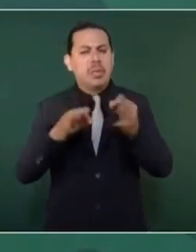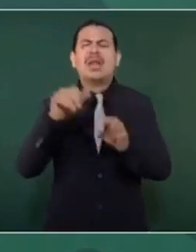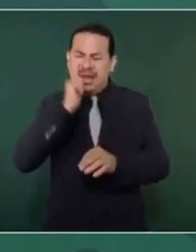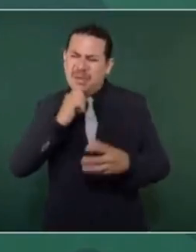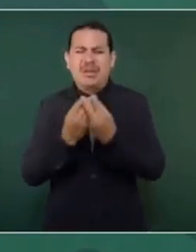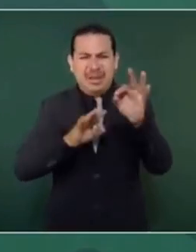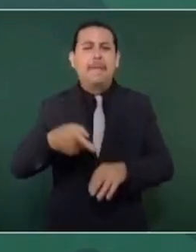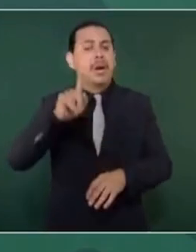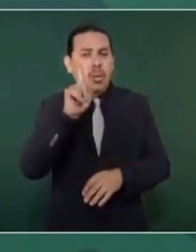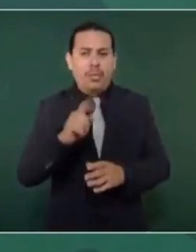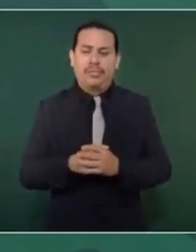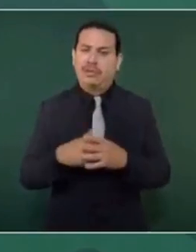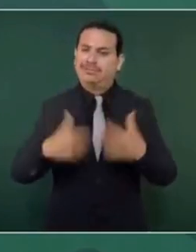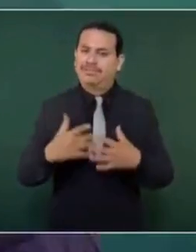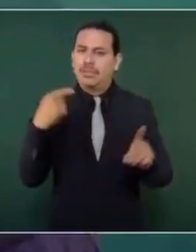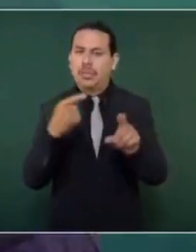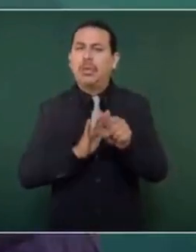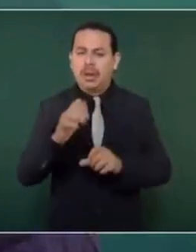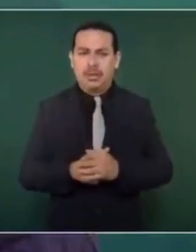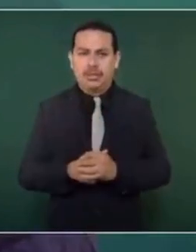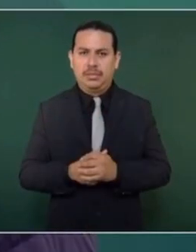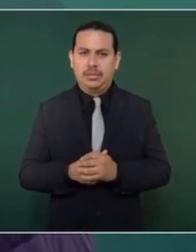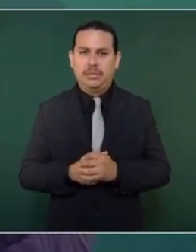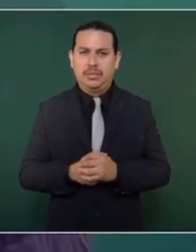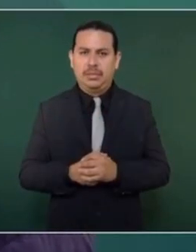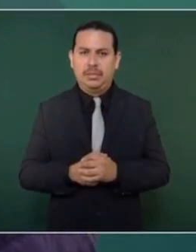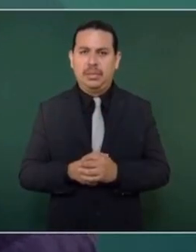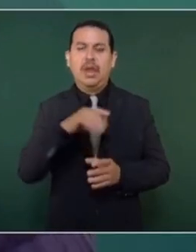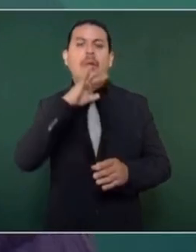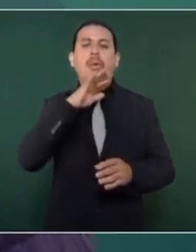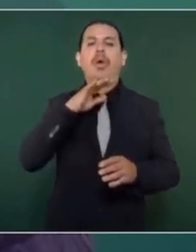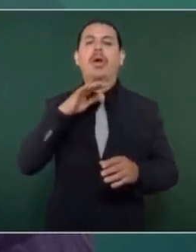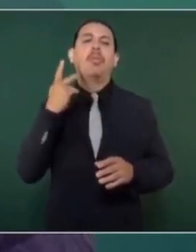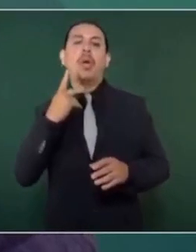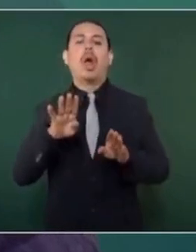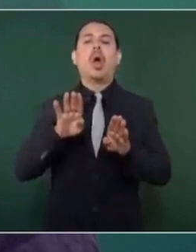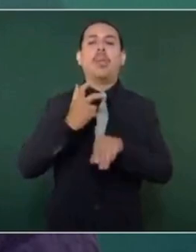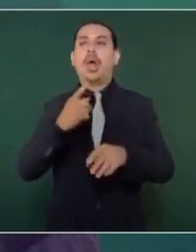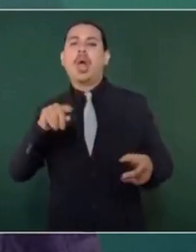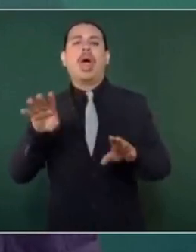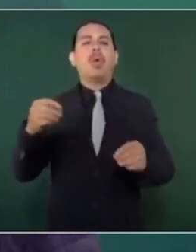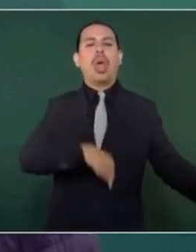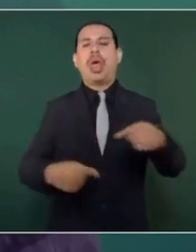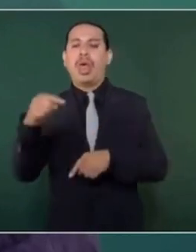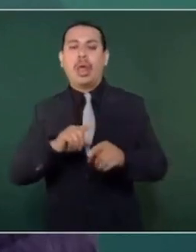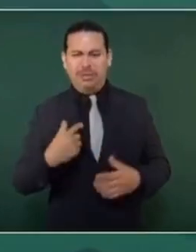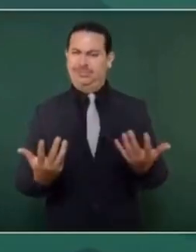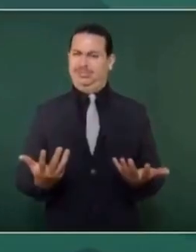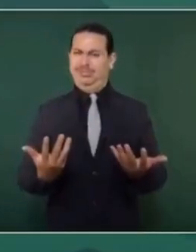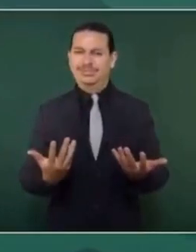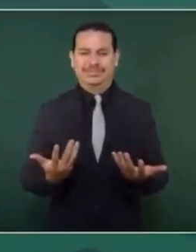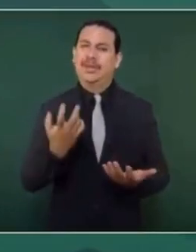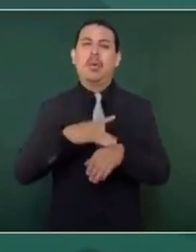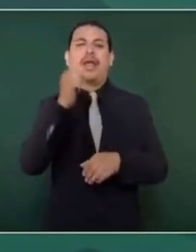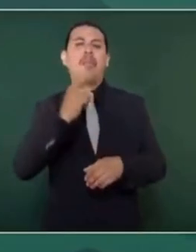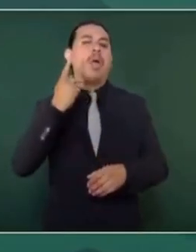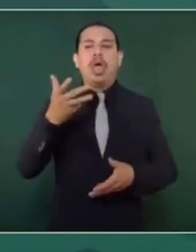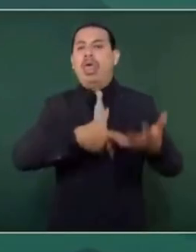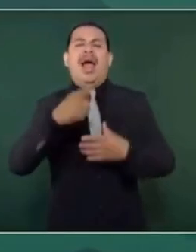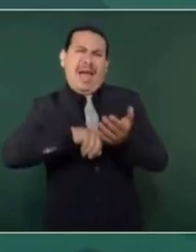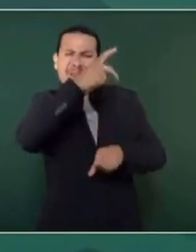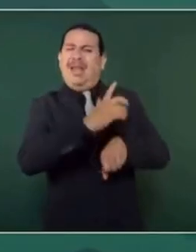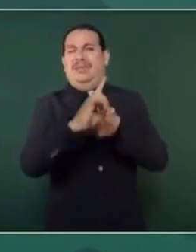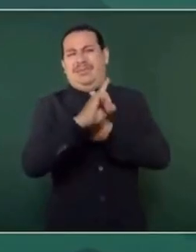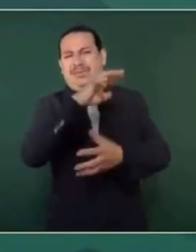hecho. Pero lo mismo, sale la politiquería ya a echarnos la culpa a México, porque se pelean